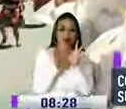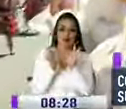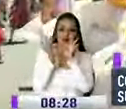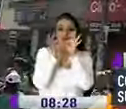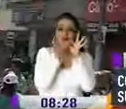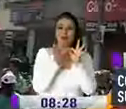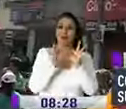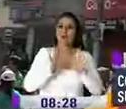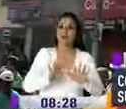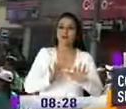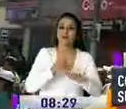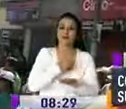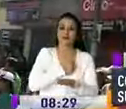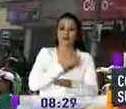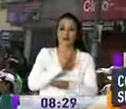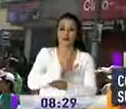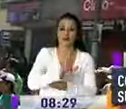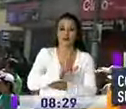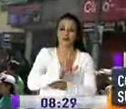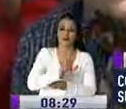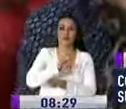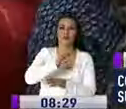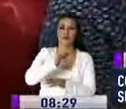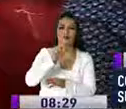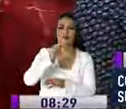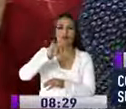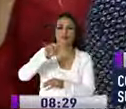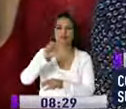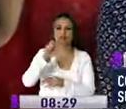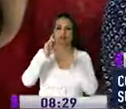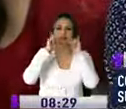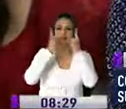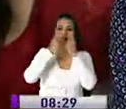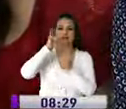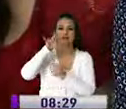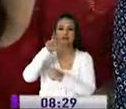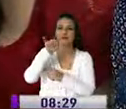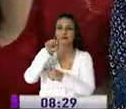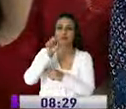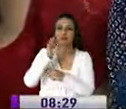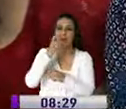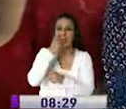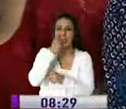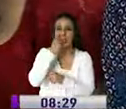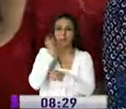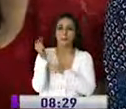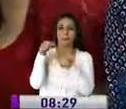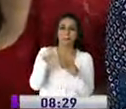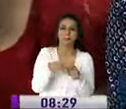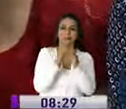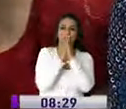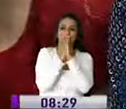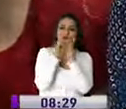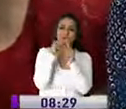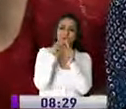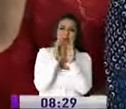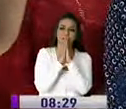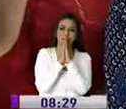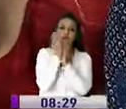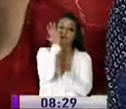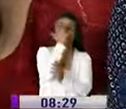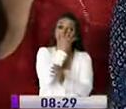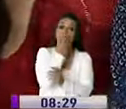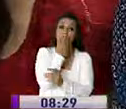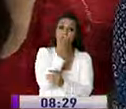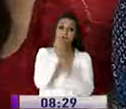figura de su patrono, San José Obrero. Sí, venimos a esta misa, a esta celebración, porque está muy hermoso